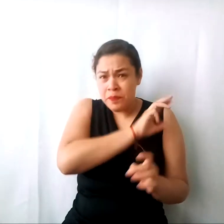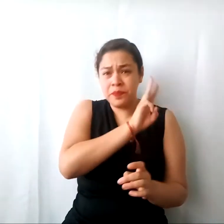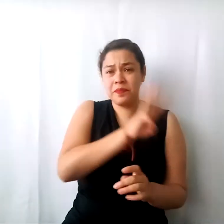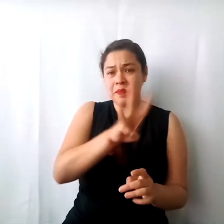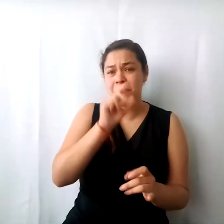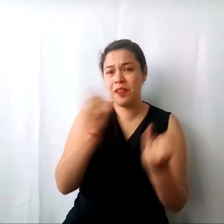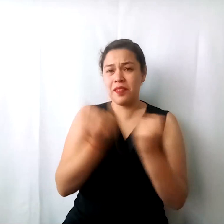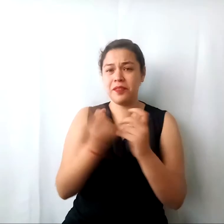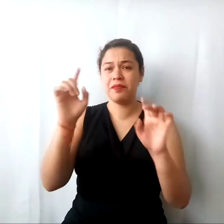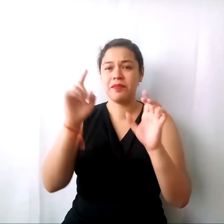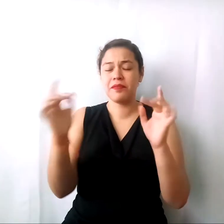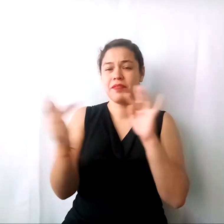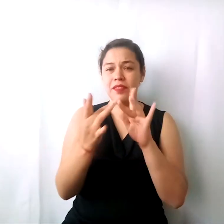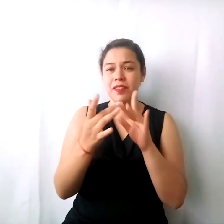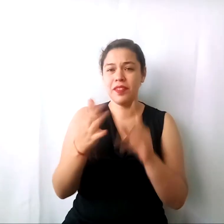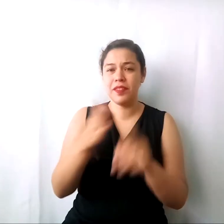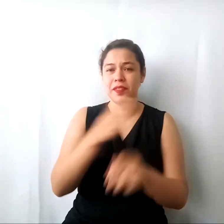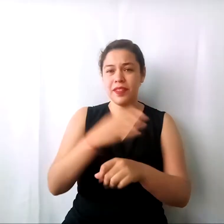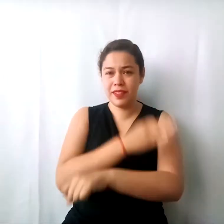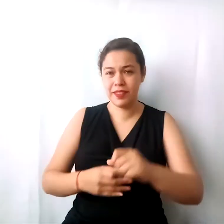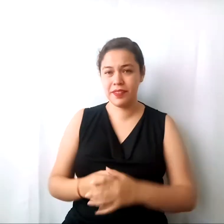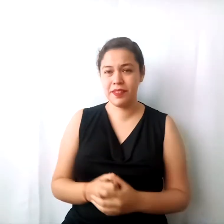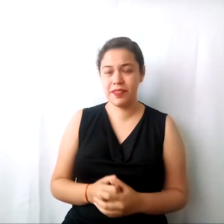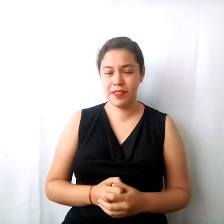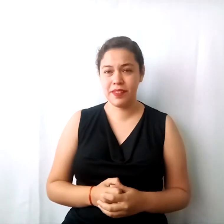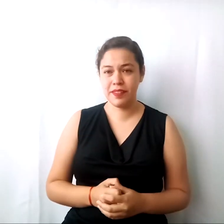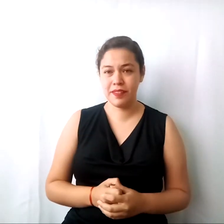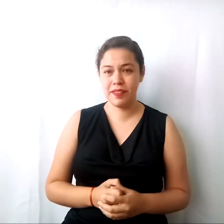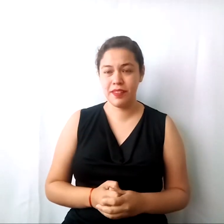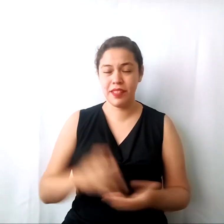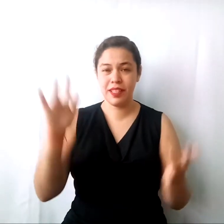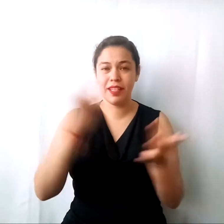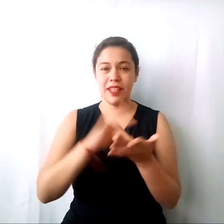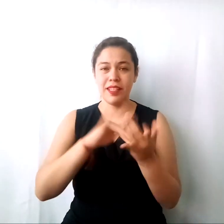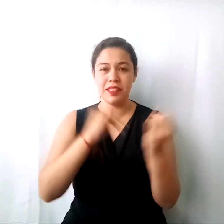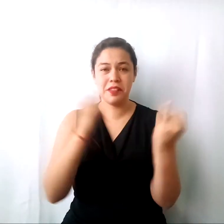gracias y excelente tarde. Gracias igualmente.